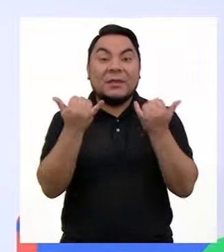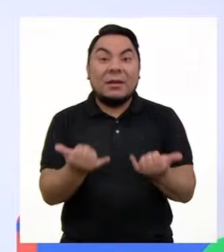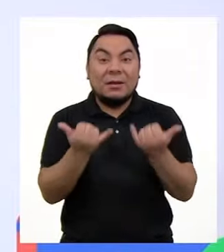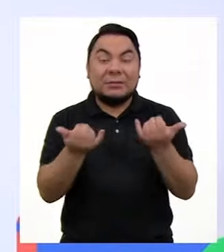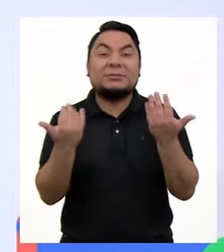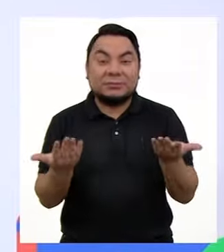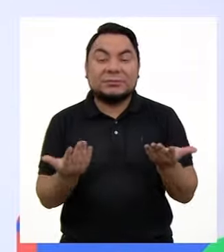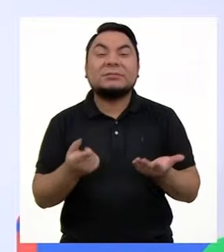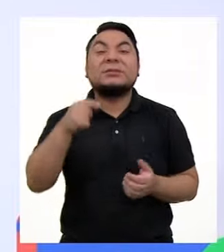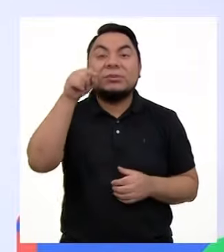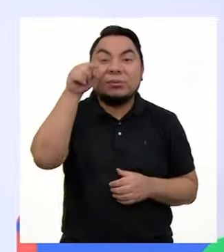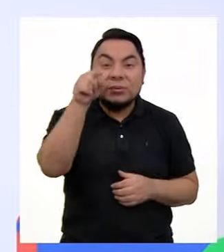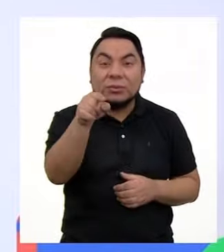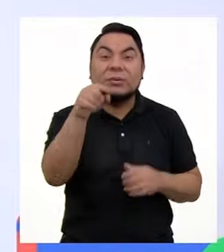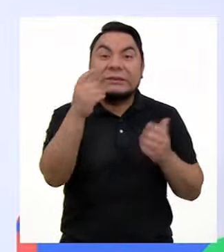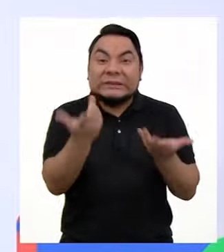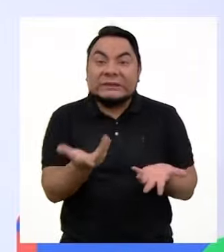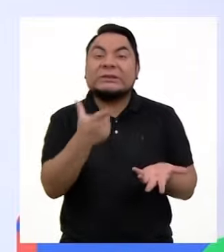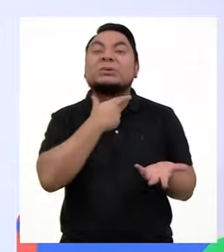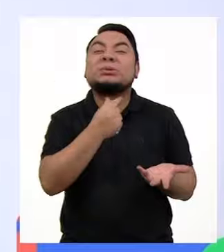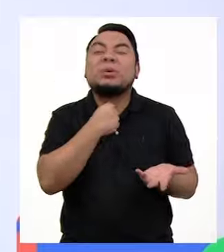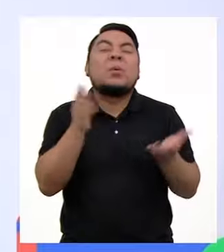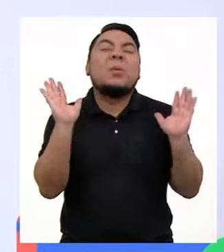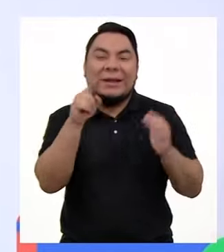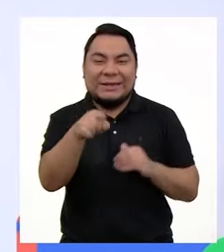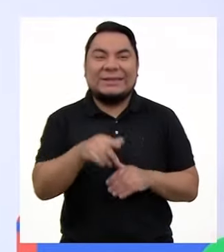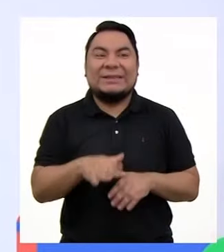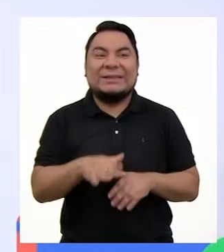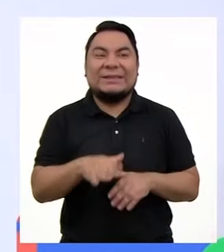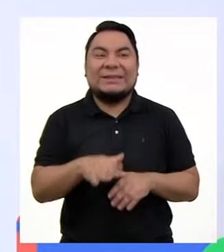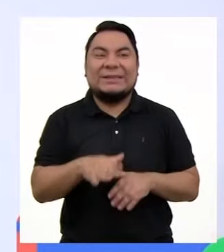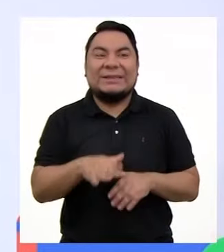Ahora, como a ustedes les provoque.